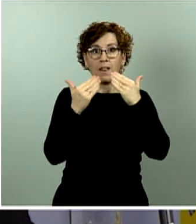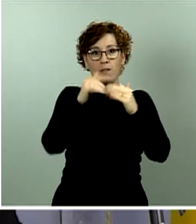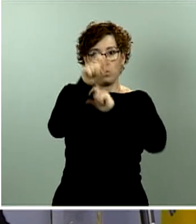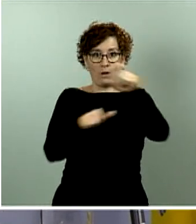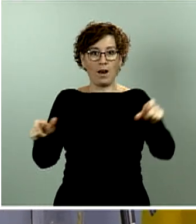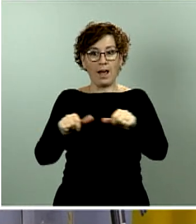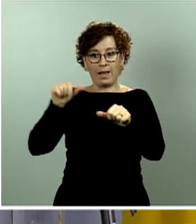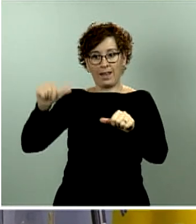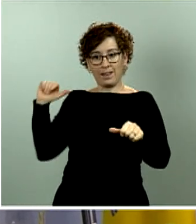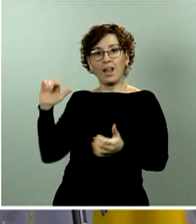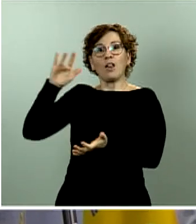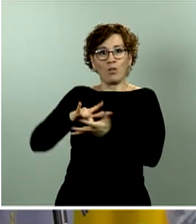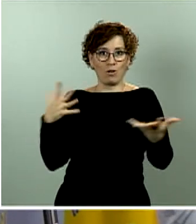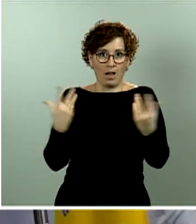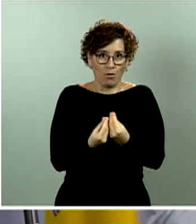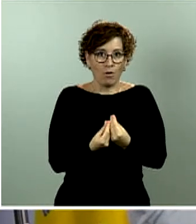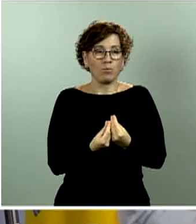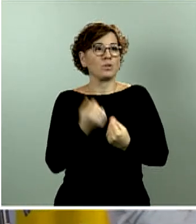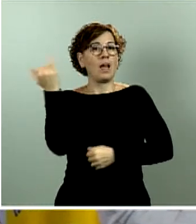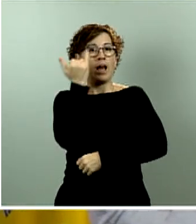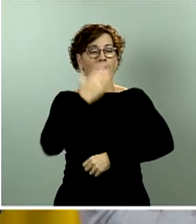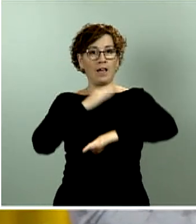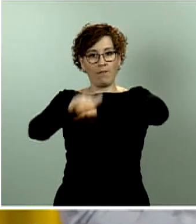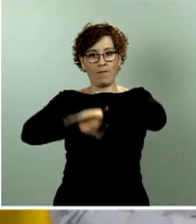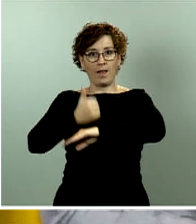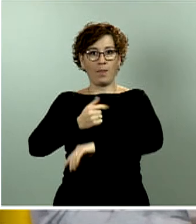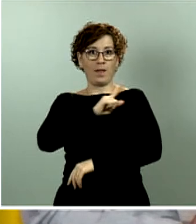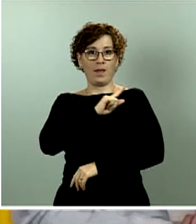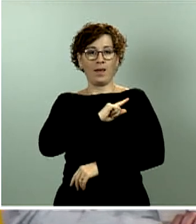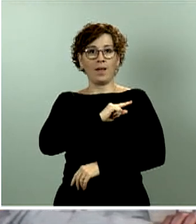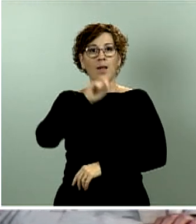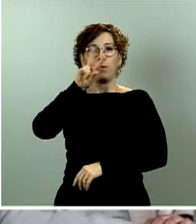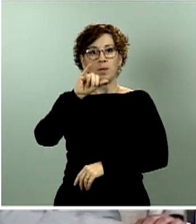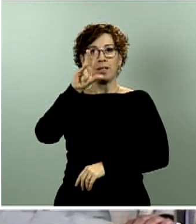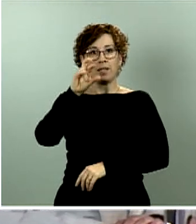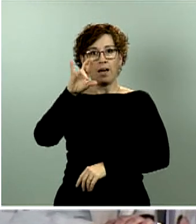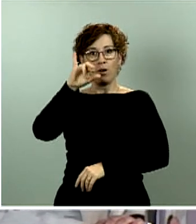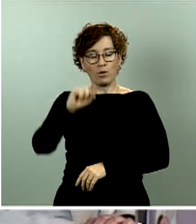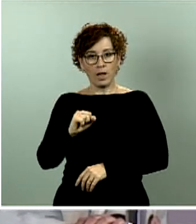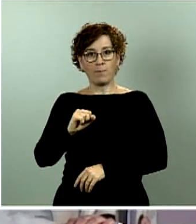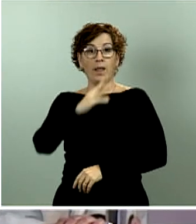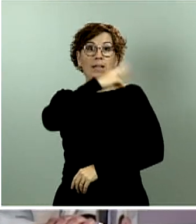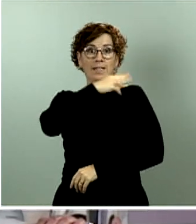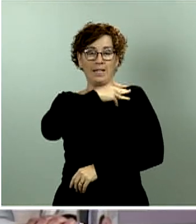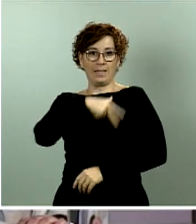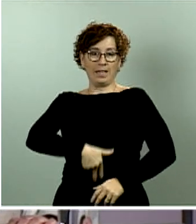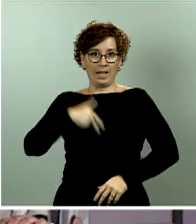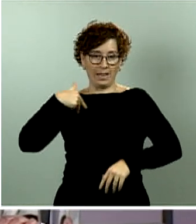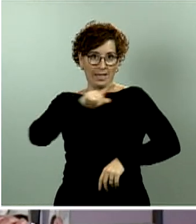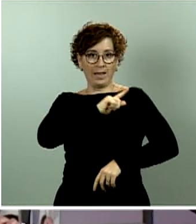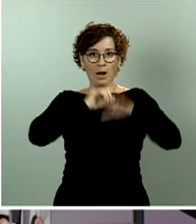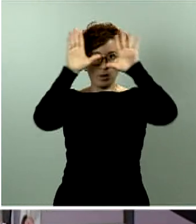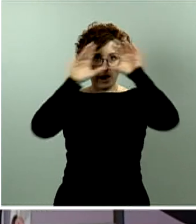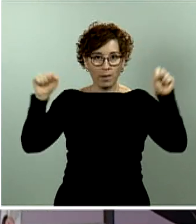fases. Nos referimos al jefe del Estado Mayor de la Defensa, el general Miguel Villarroya, al teniente general de la Guardia Civil, Laurentino Ceña, y a los